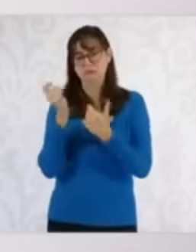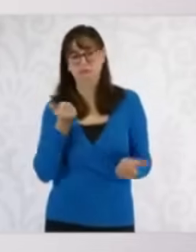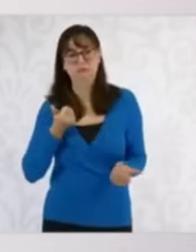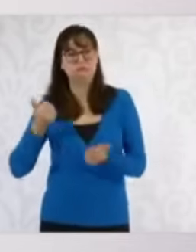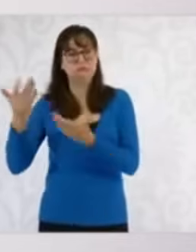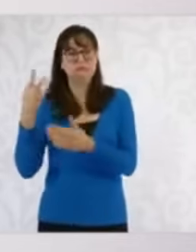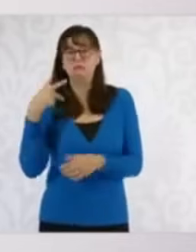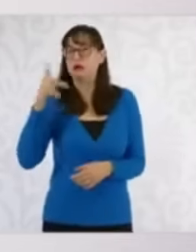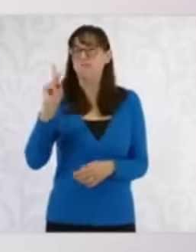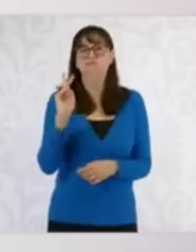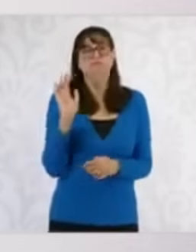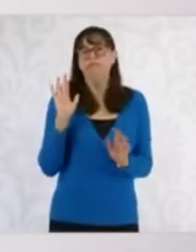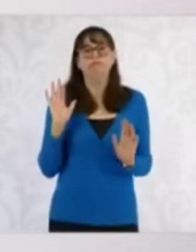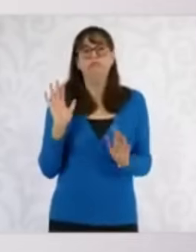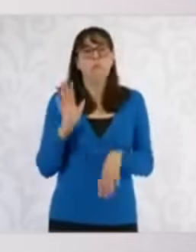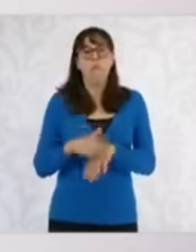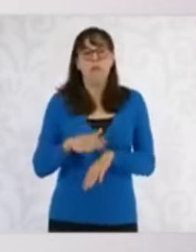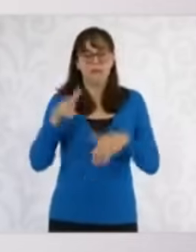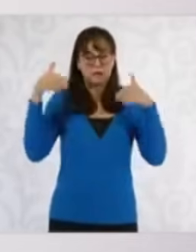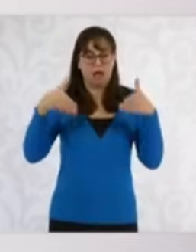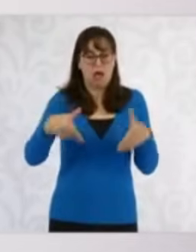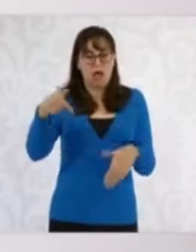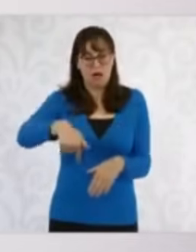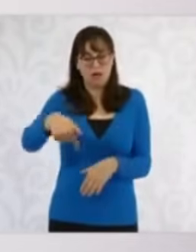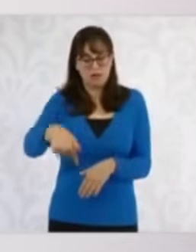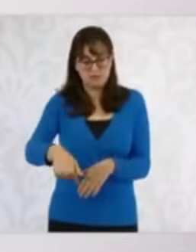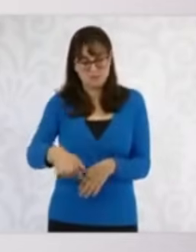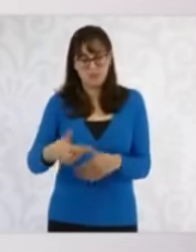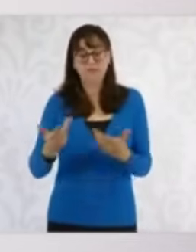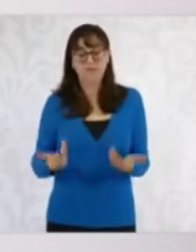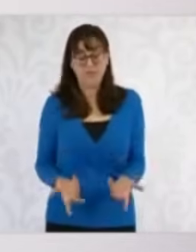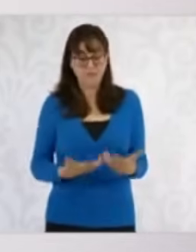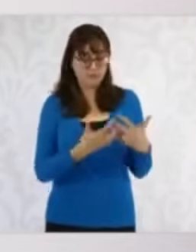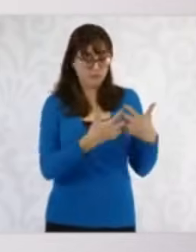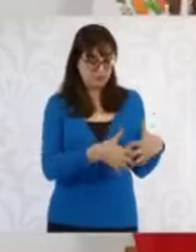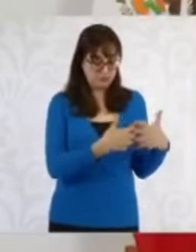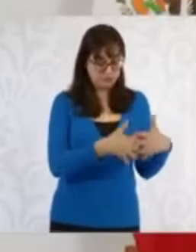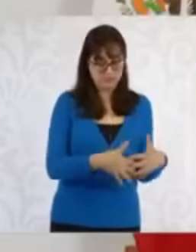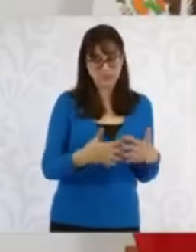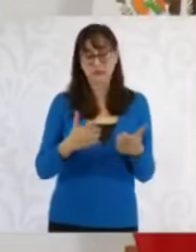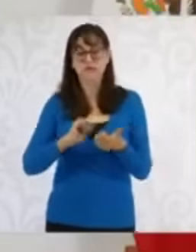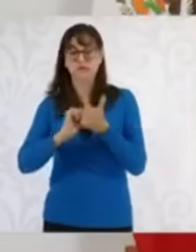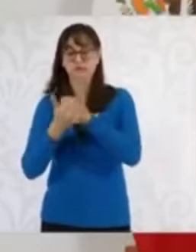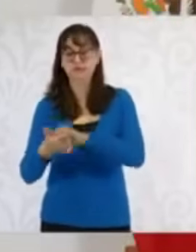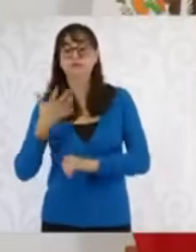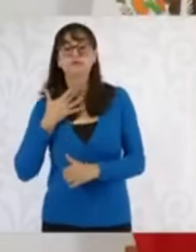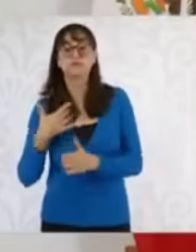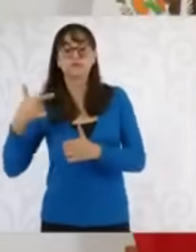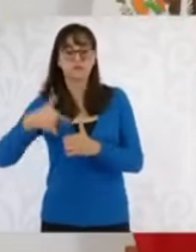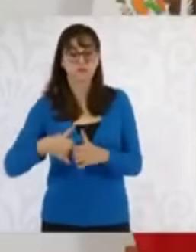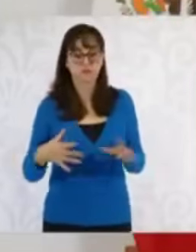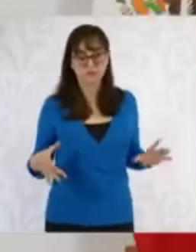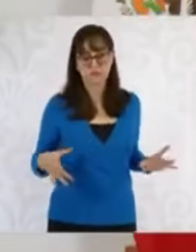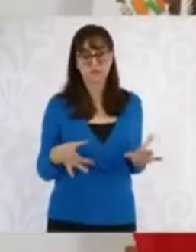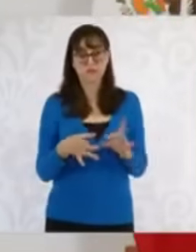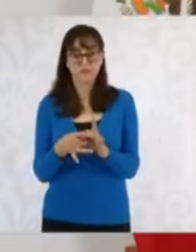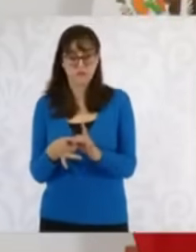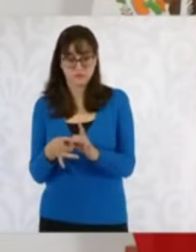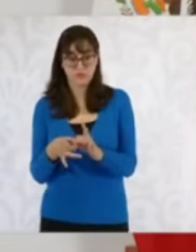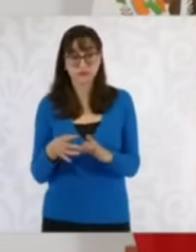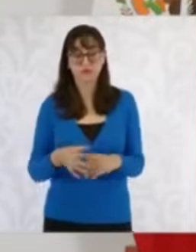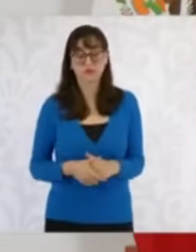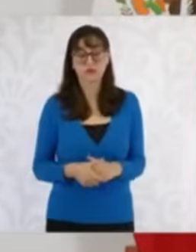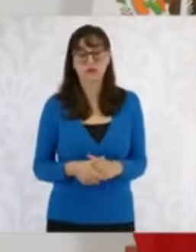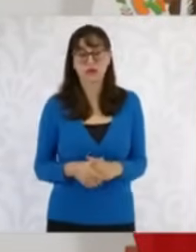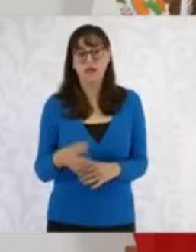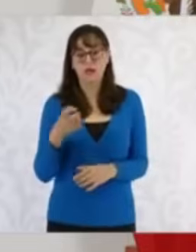hay una coordinación muy estrecha entre la producción con la refinación. Y para satisfacer la demanda y la